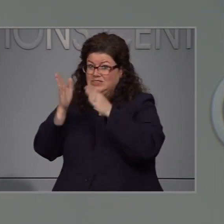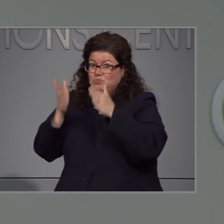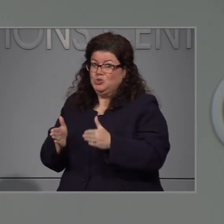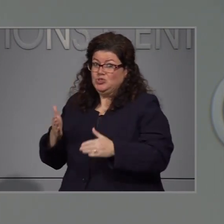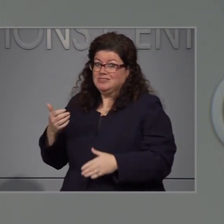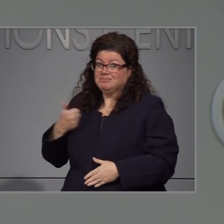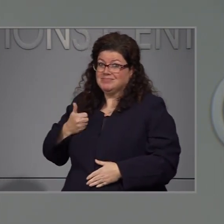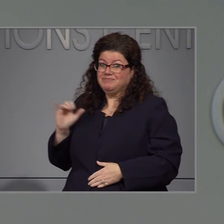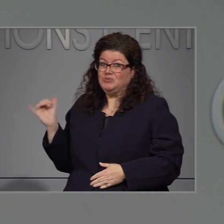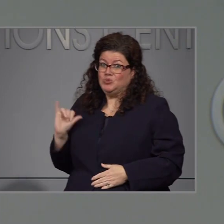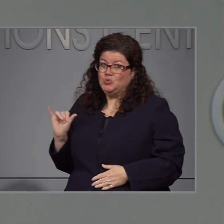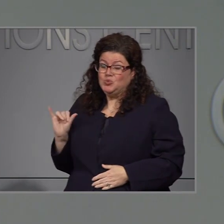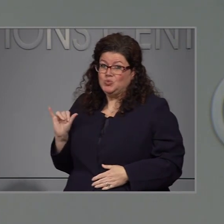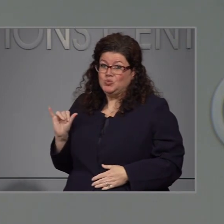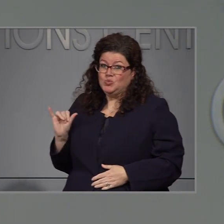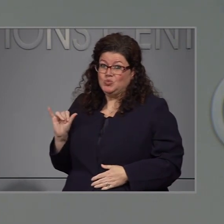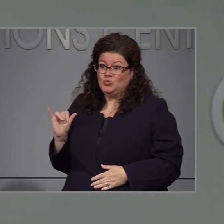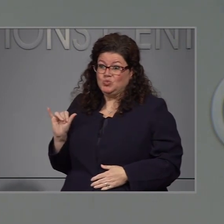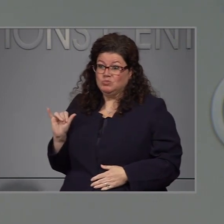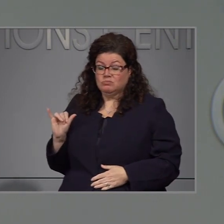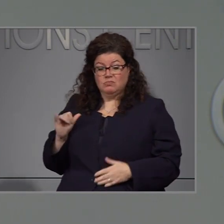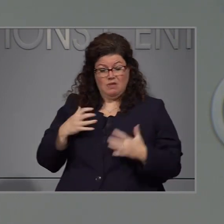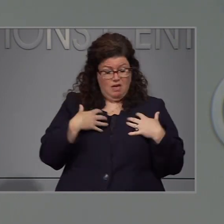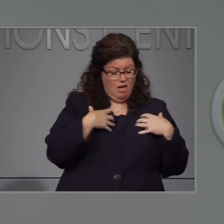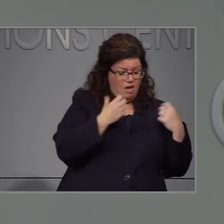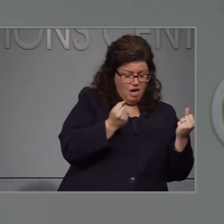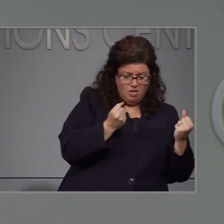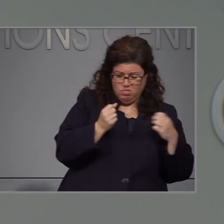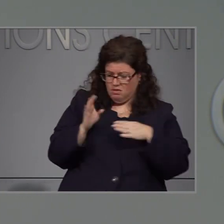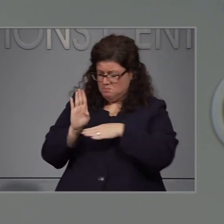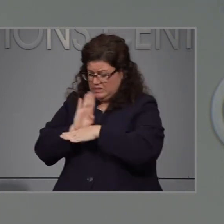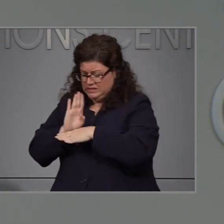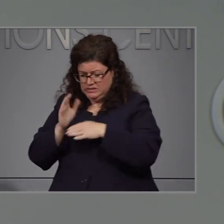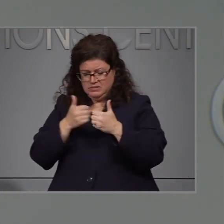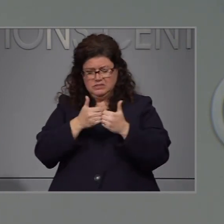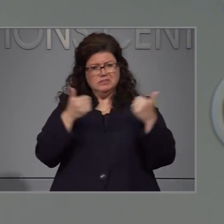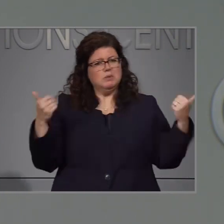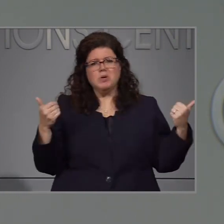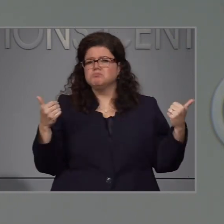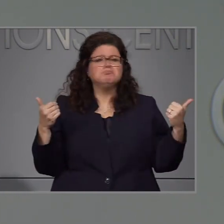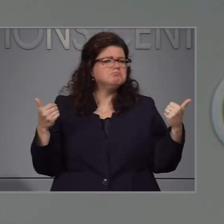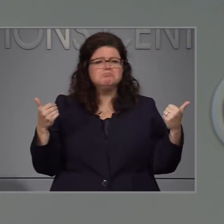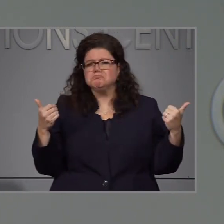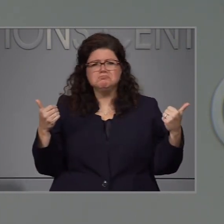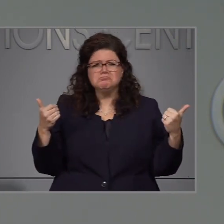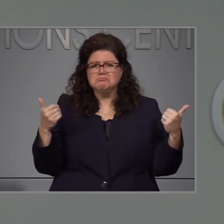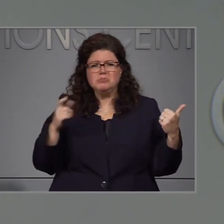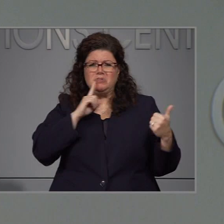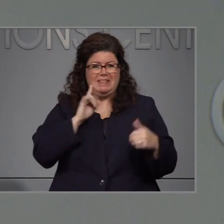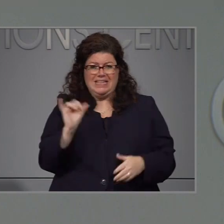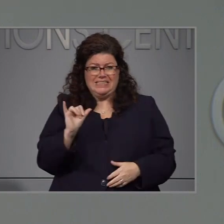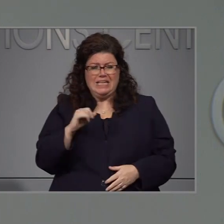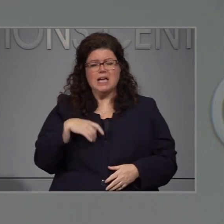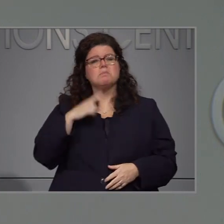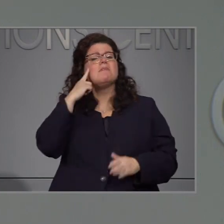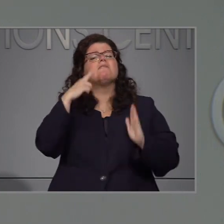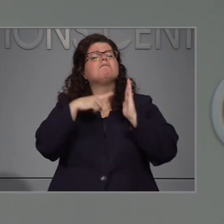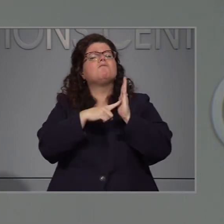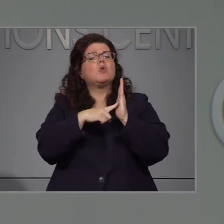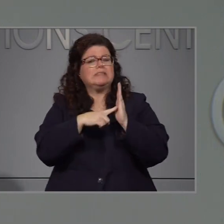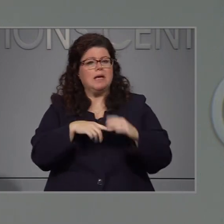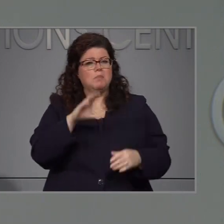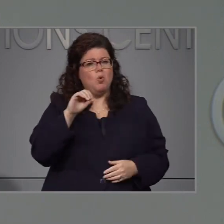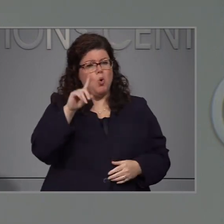100% a favor de los negocios. De hecho, yo argumentaría que estos están interconectados. Como ejemplo, la